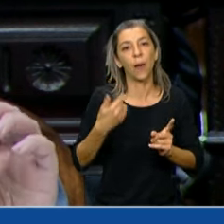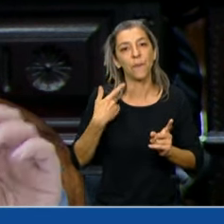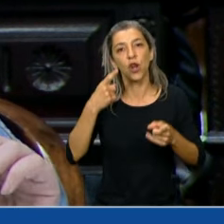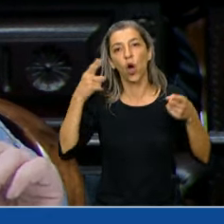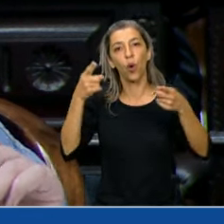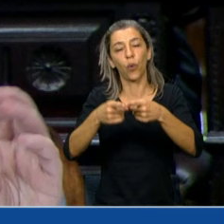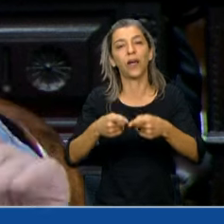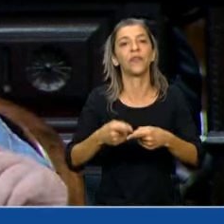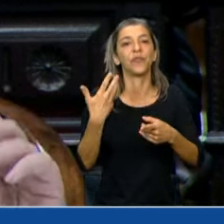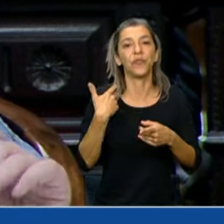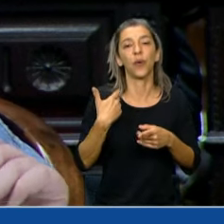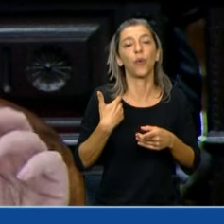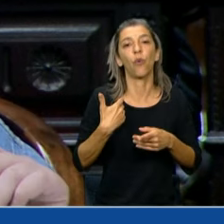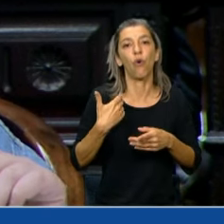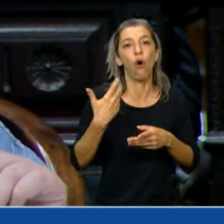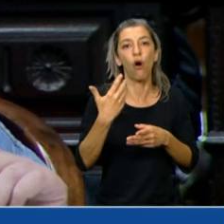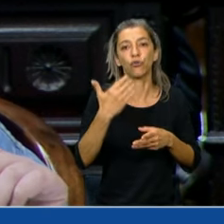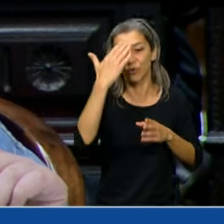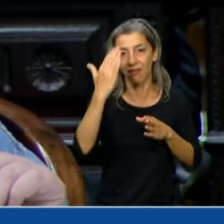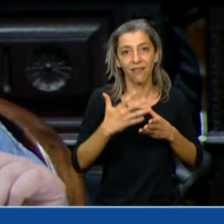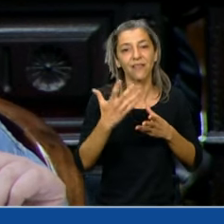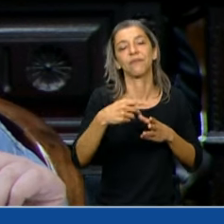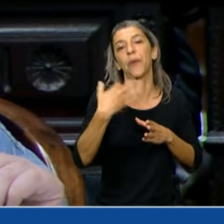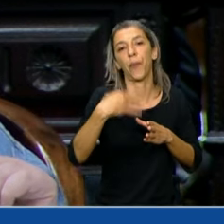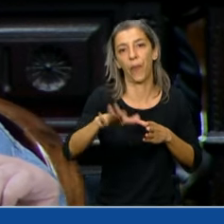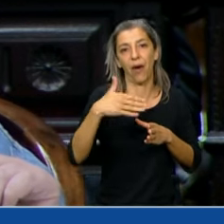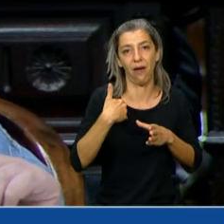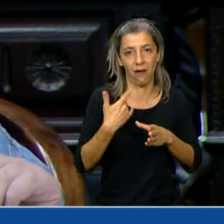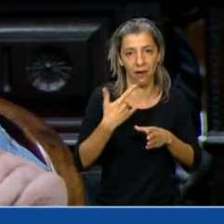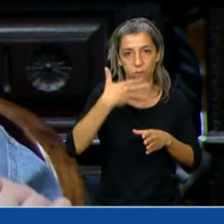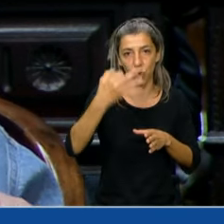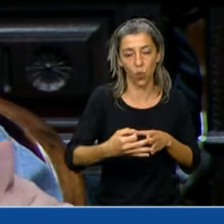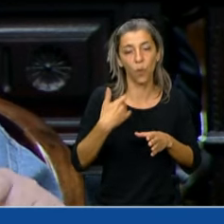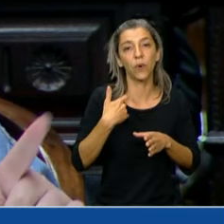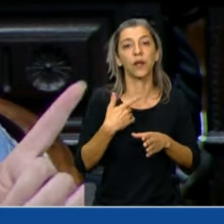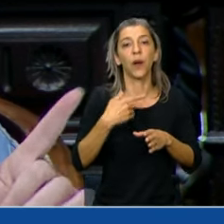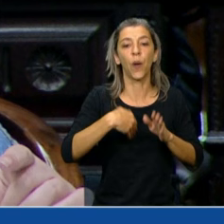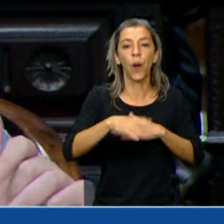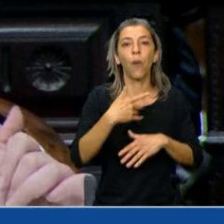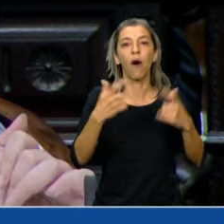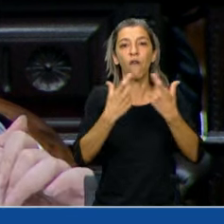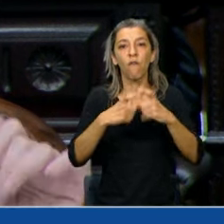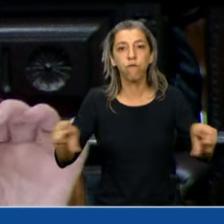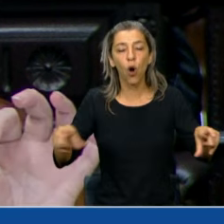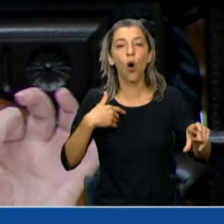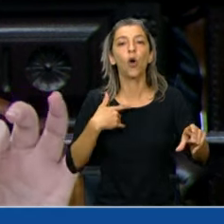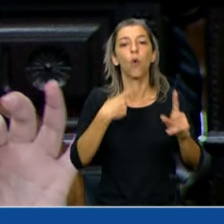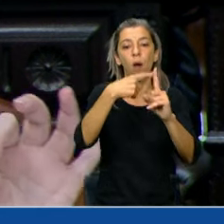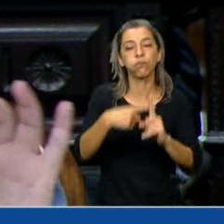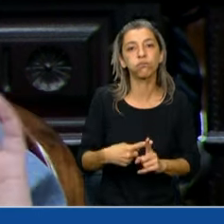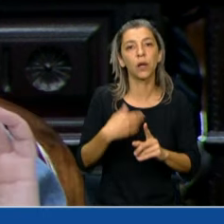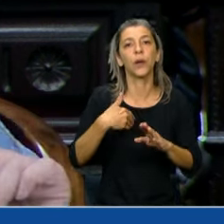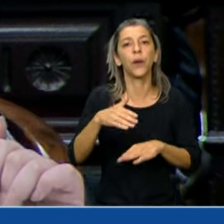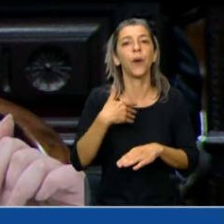objetivos quinquenales instruyase la secretaría de industria y desarrollo productivo de la nación a definir la fórmula de cálculo y verificación del contenido mínimo